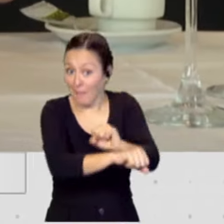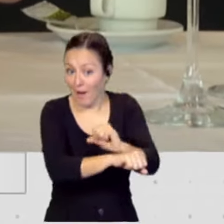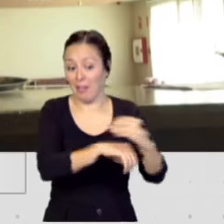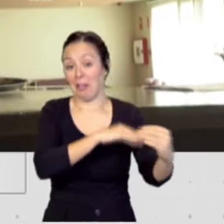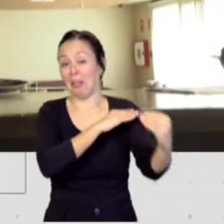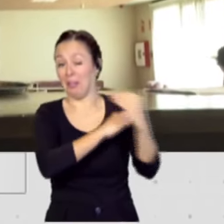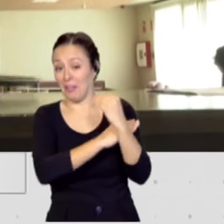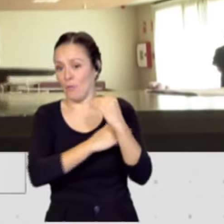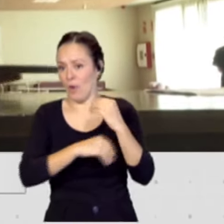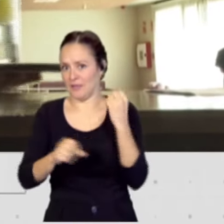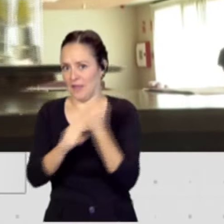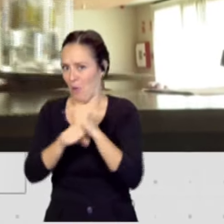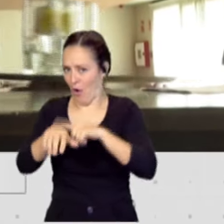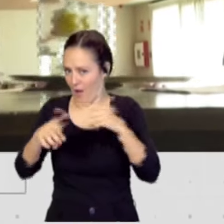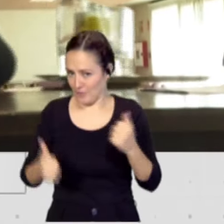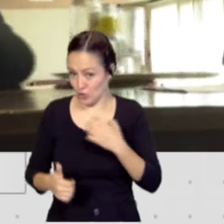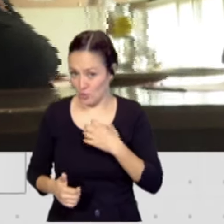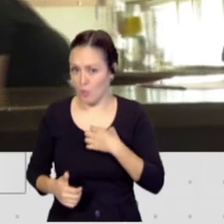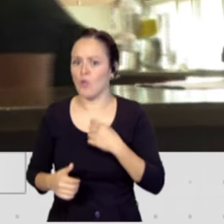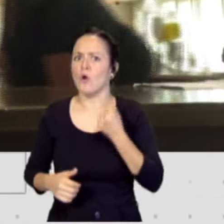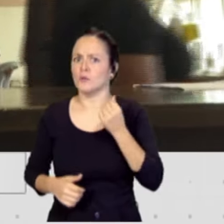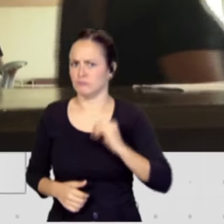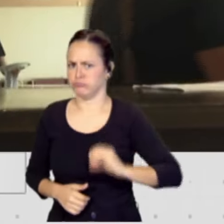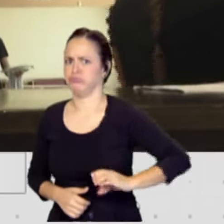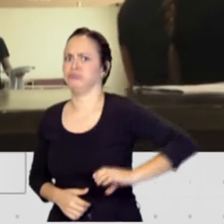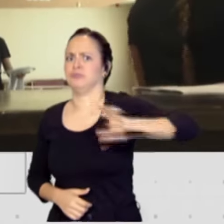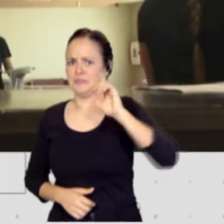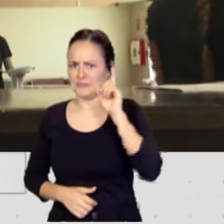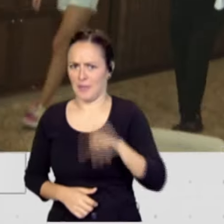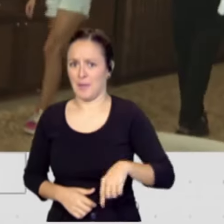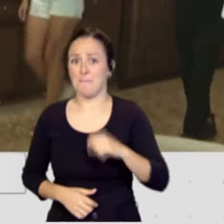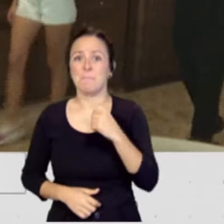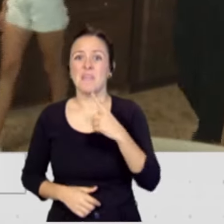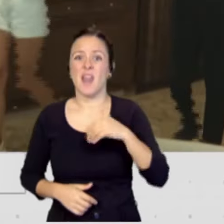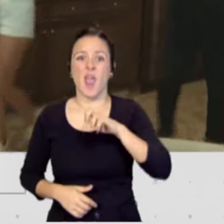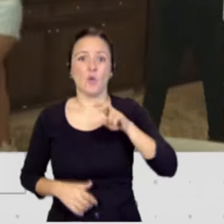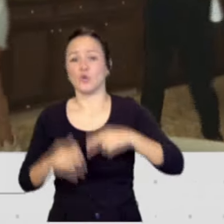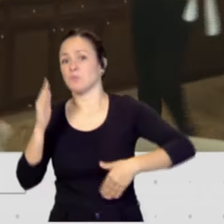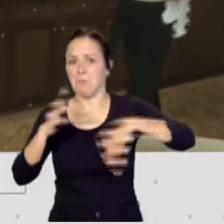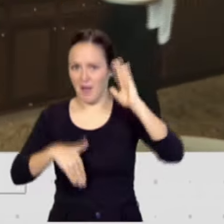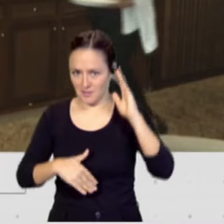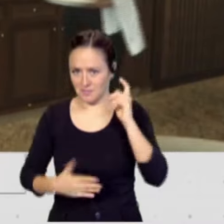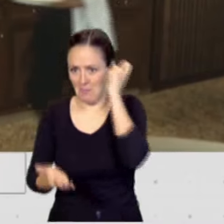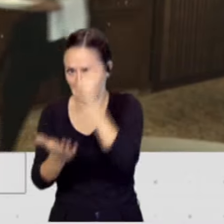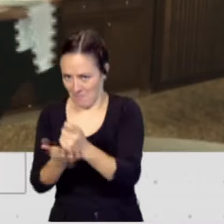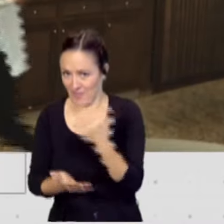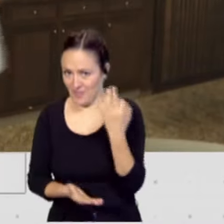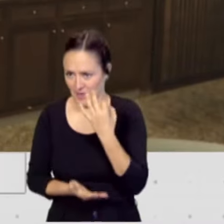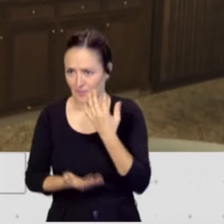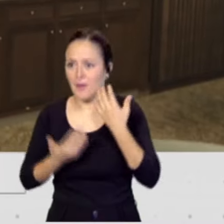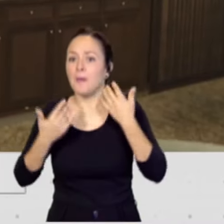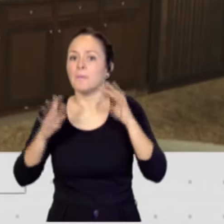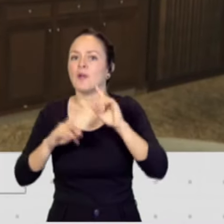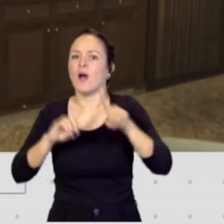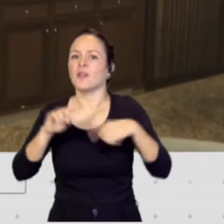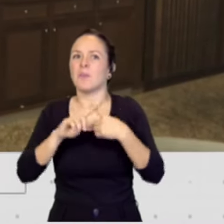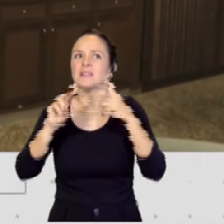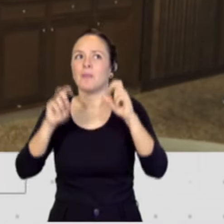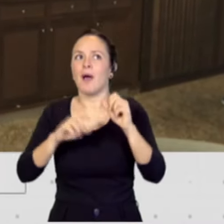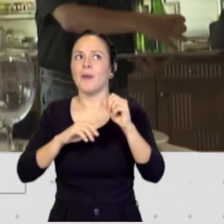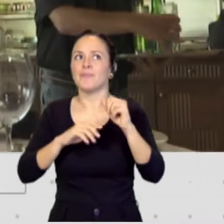incompatible con el trabajo las cuantías son también muy elevadas Más allá de 1000 Pero además no solo puede ser responsable de una infracción